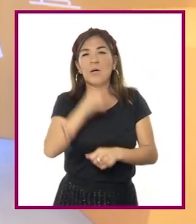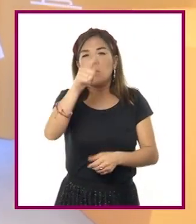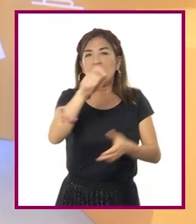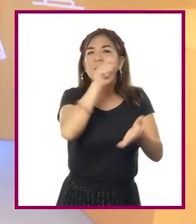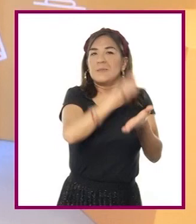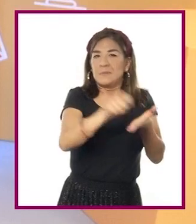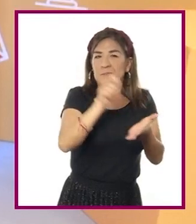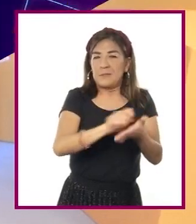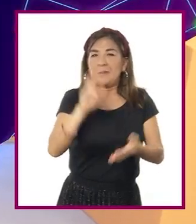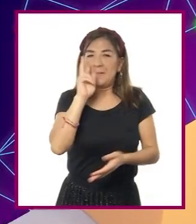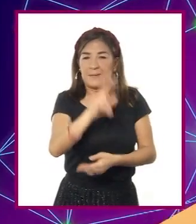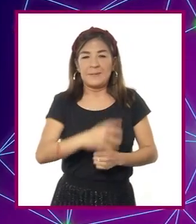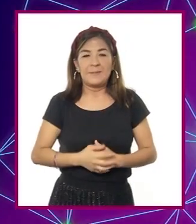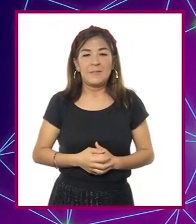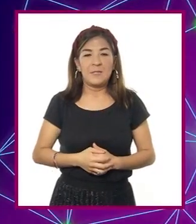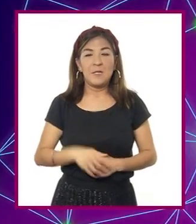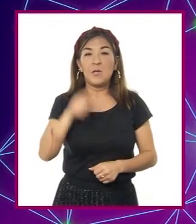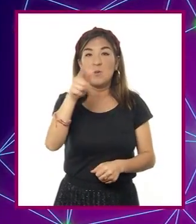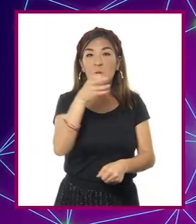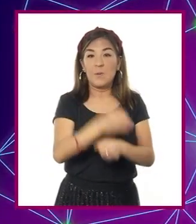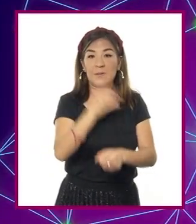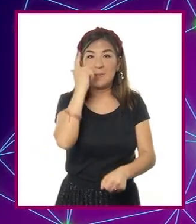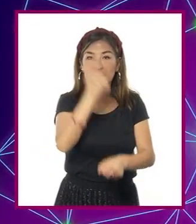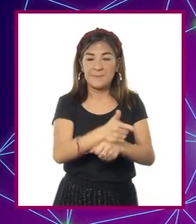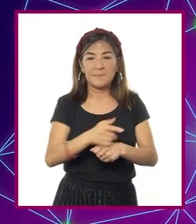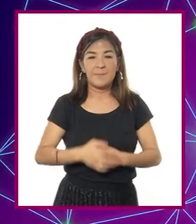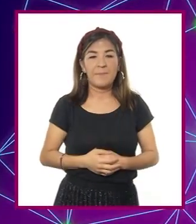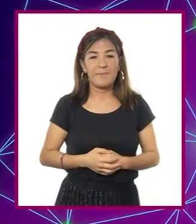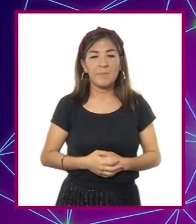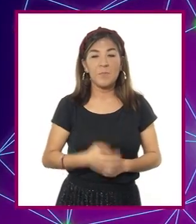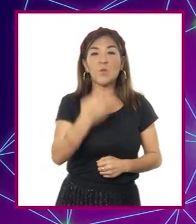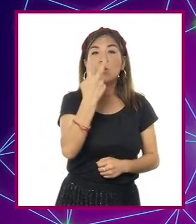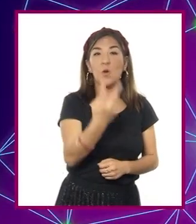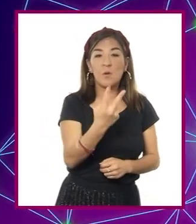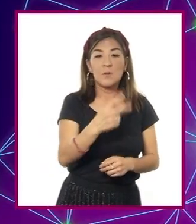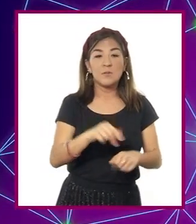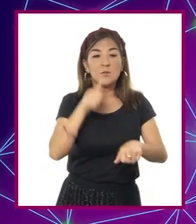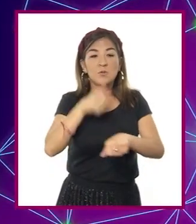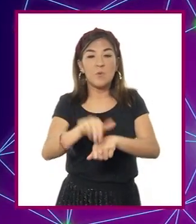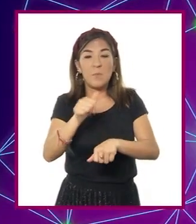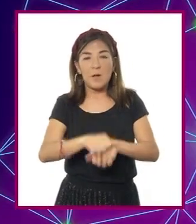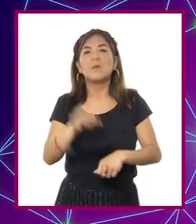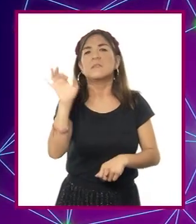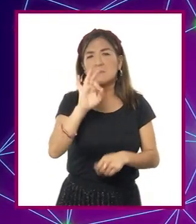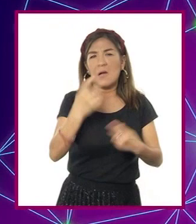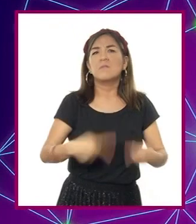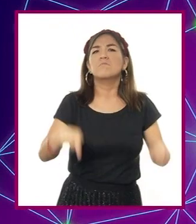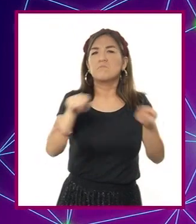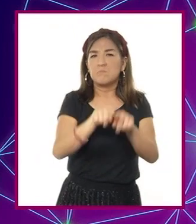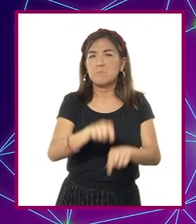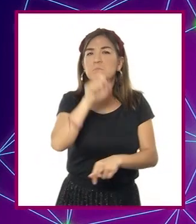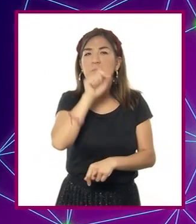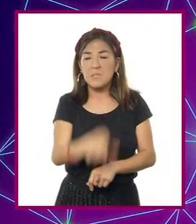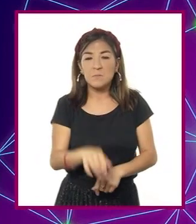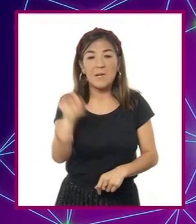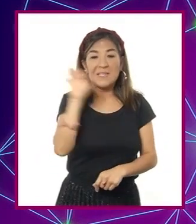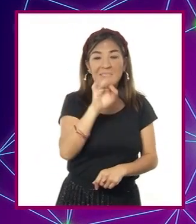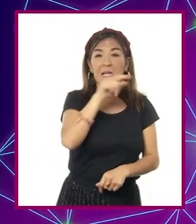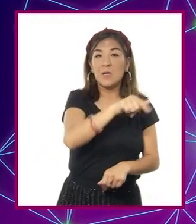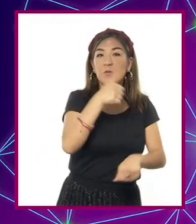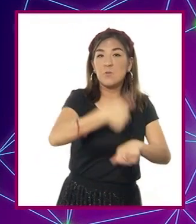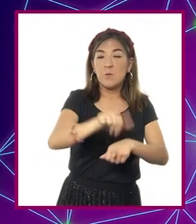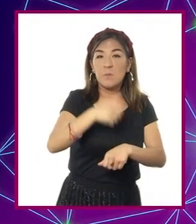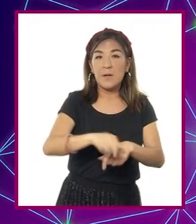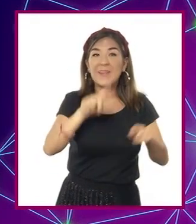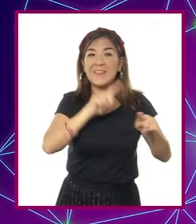anotaron. Como se dieron cuenta, dos magnitudes son inversamente proporcionales si las magnitudes en